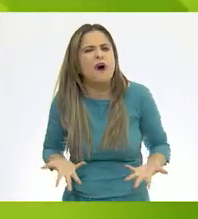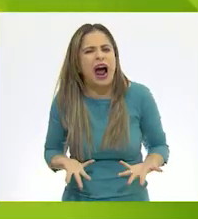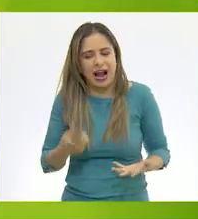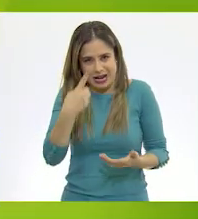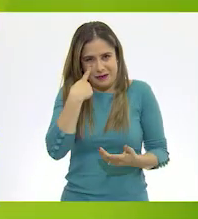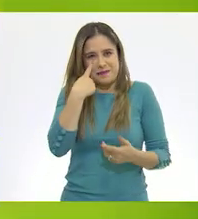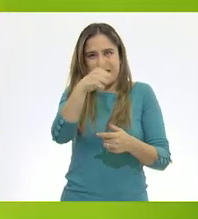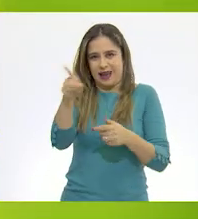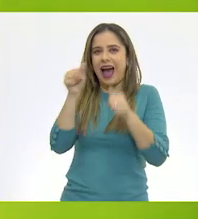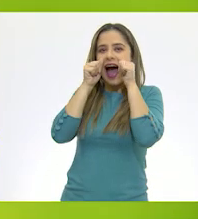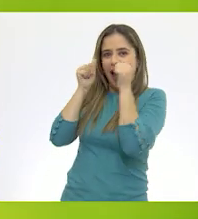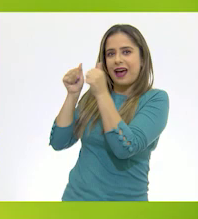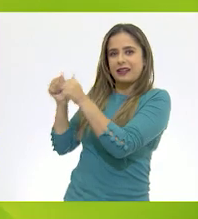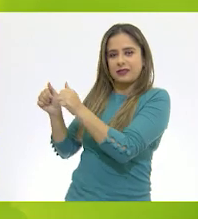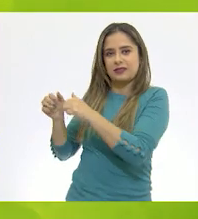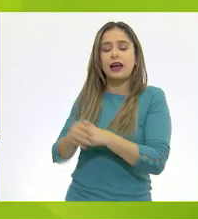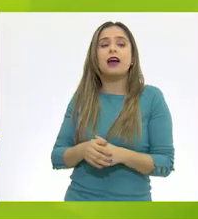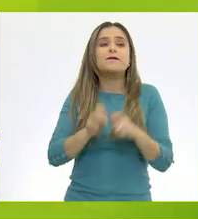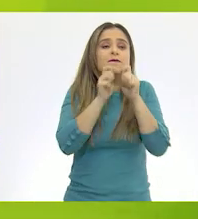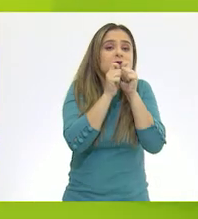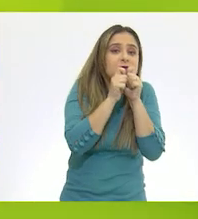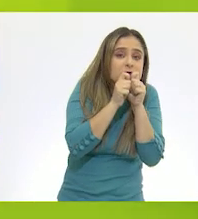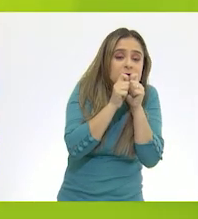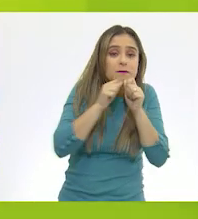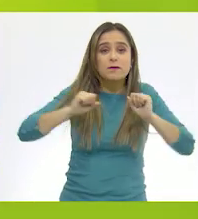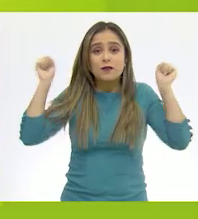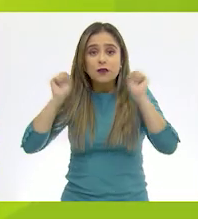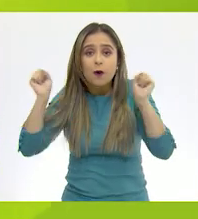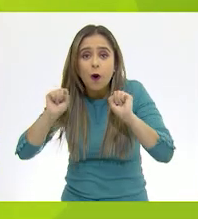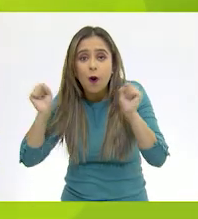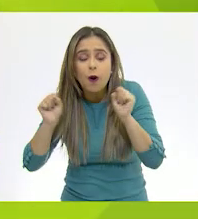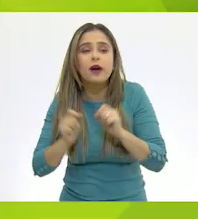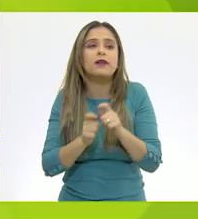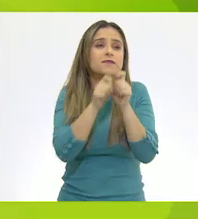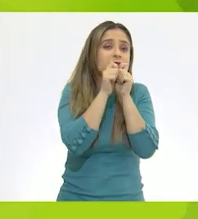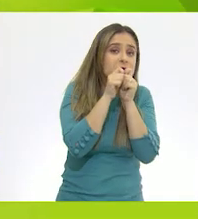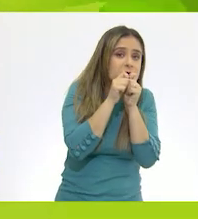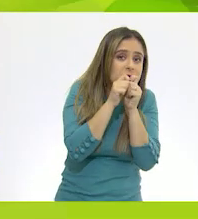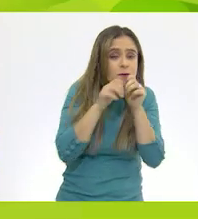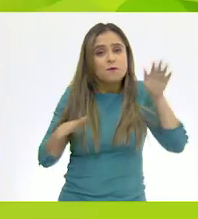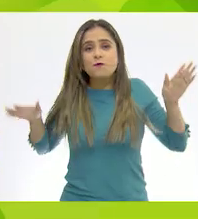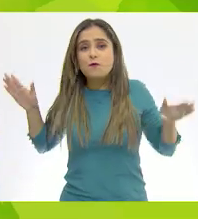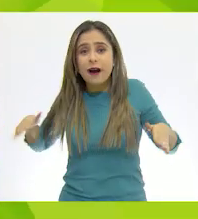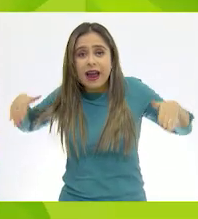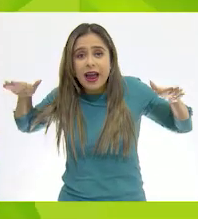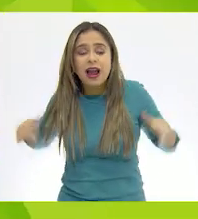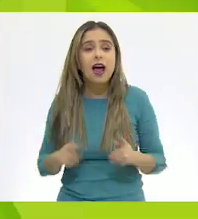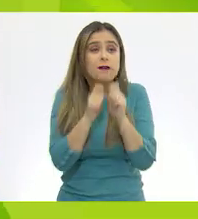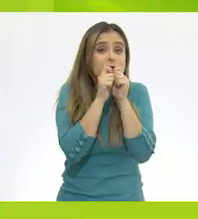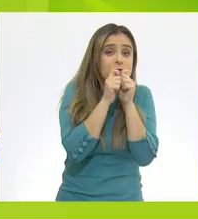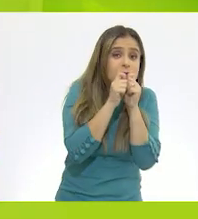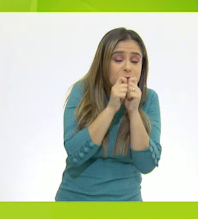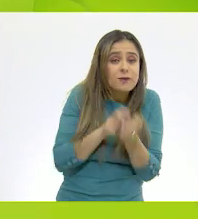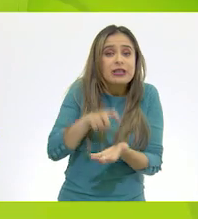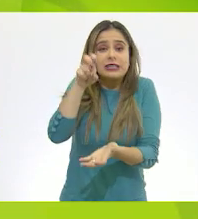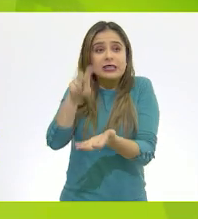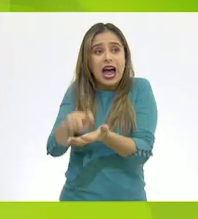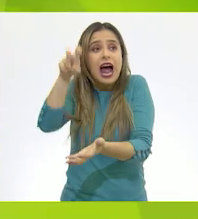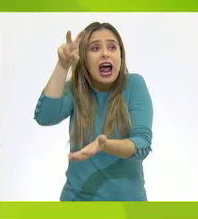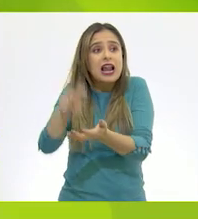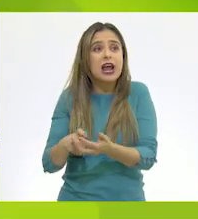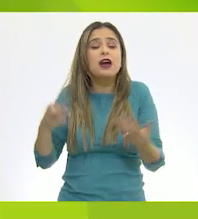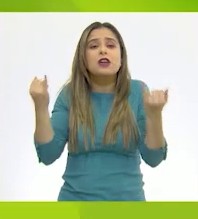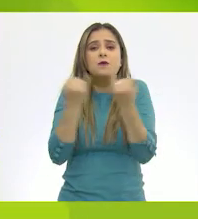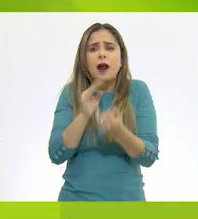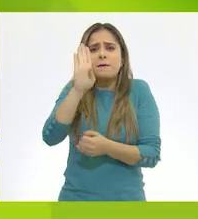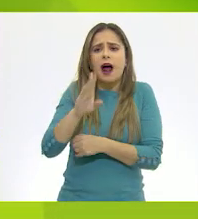bien. La ardilla corre, la ardilla vuela. La ardilla salta como lo